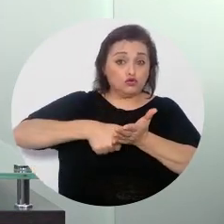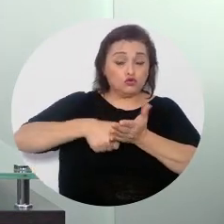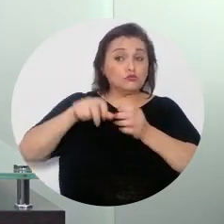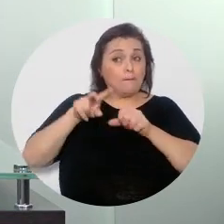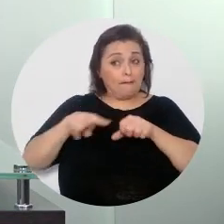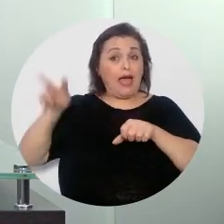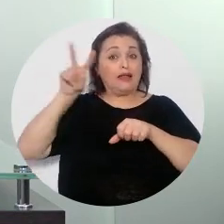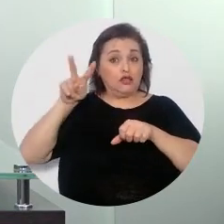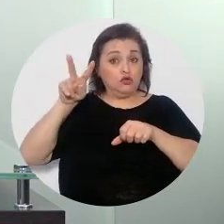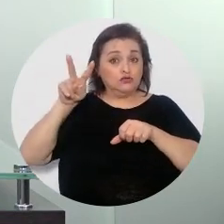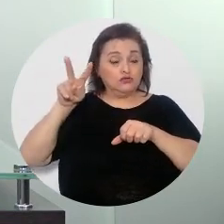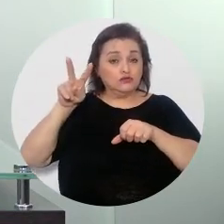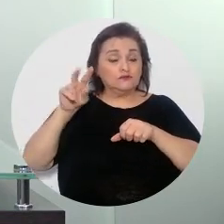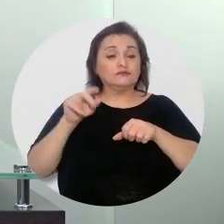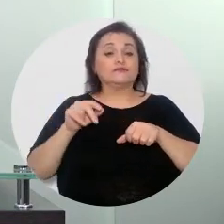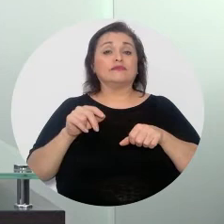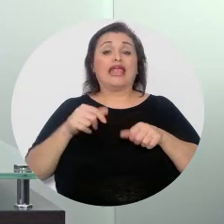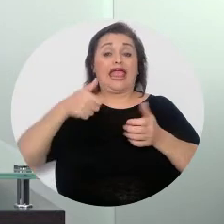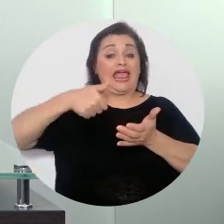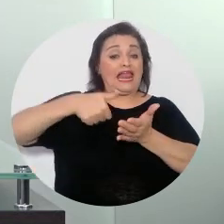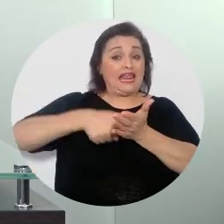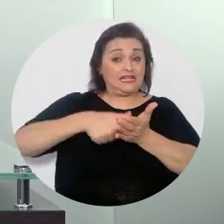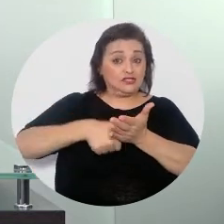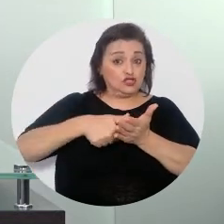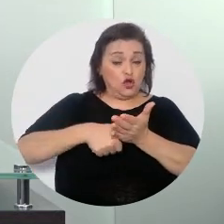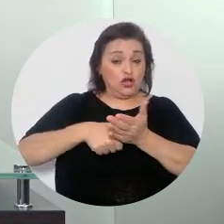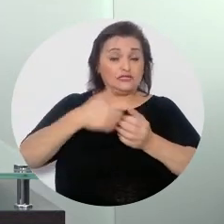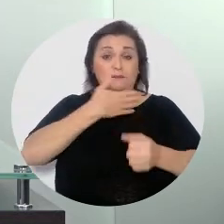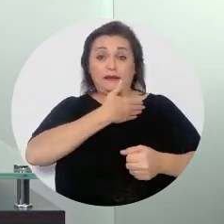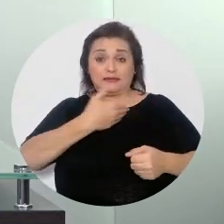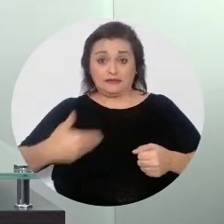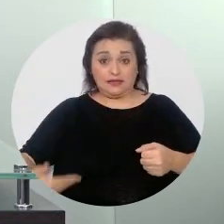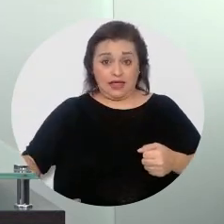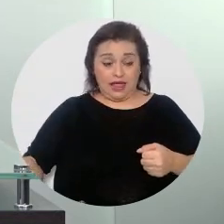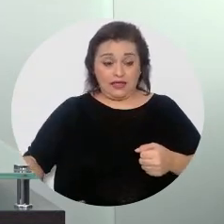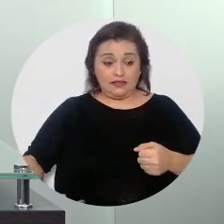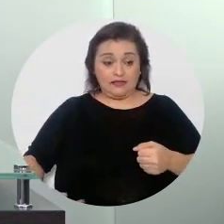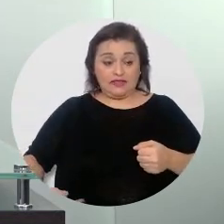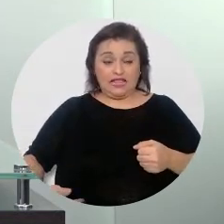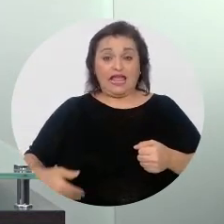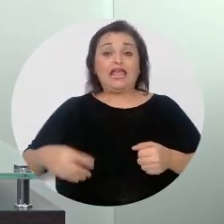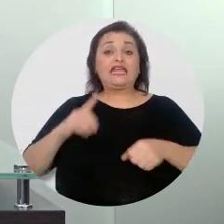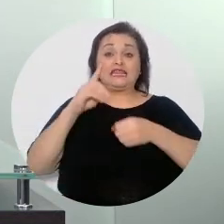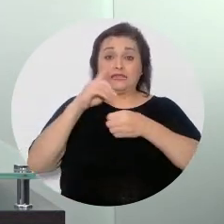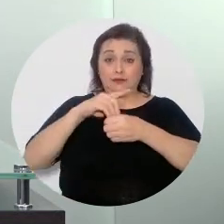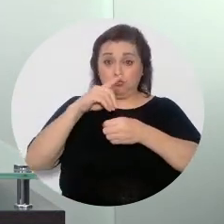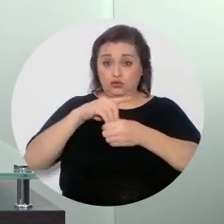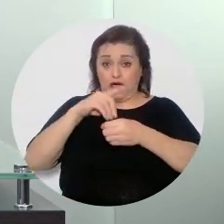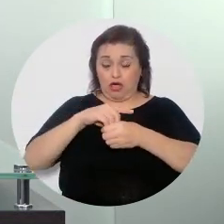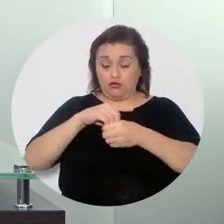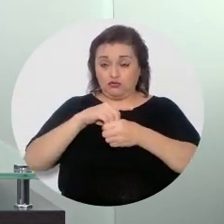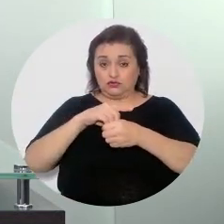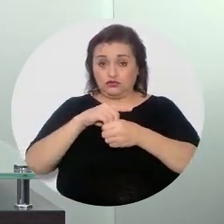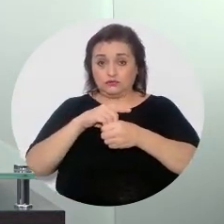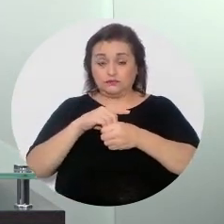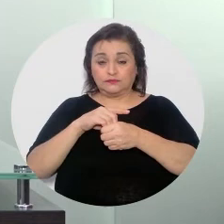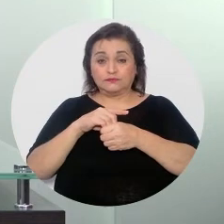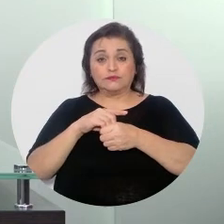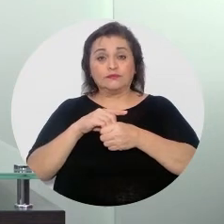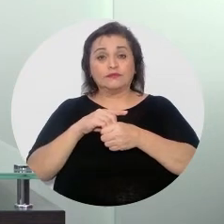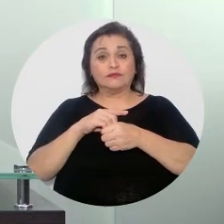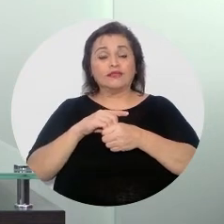votos válidamente emitidos en la elección de presidente y de diputados,